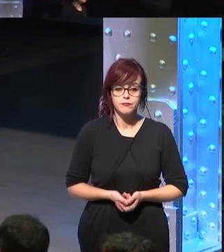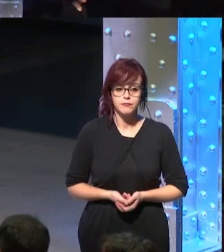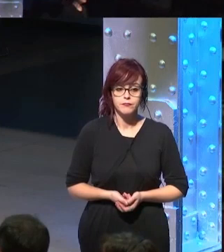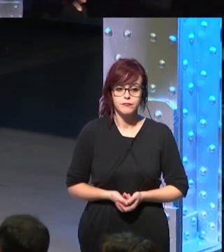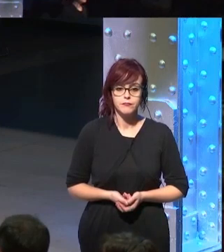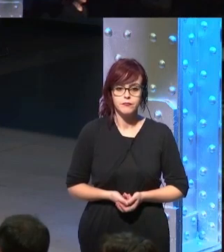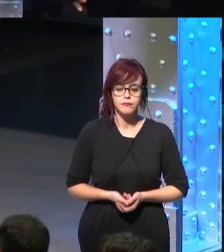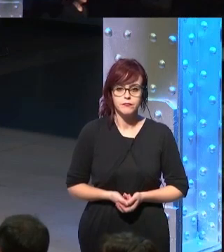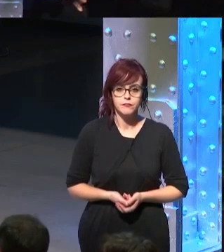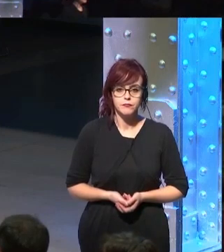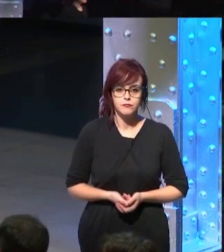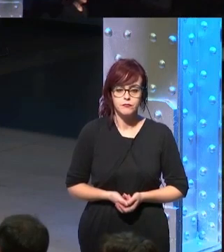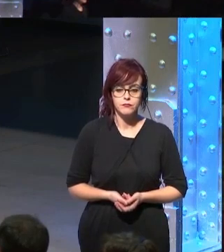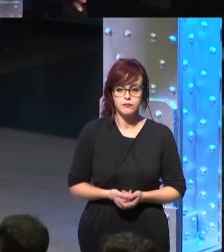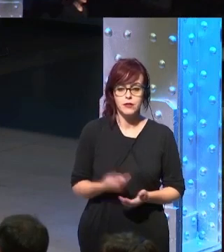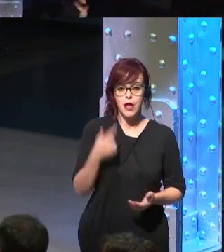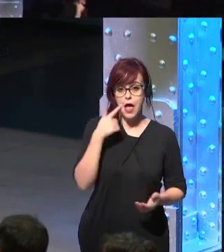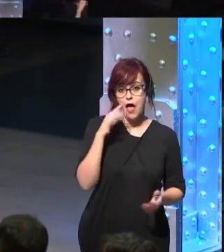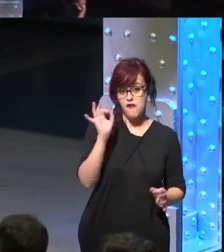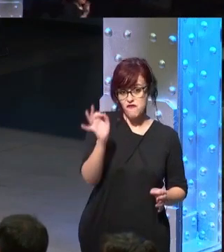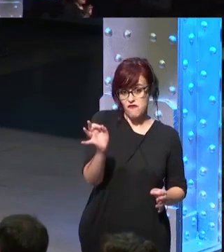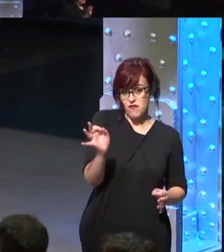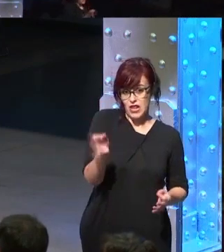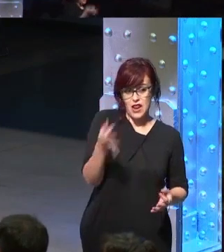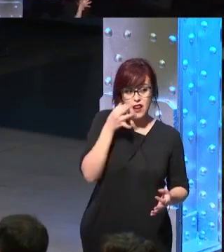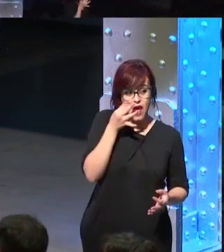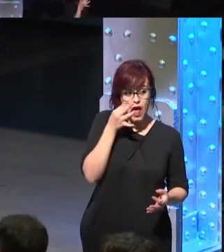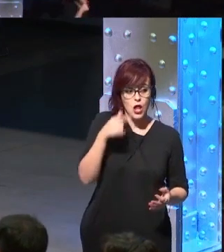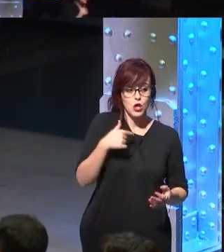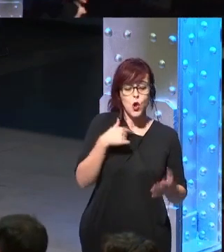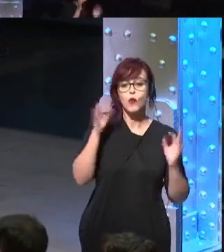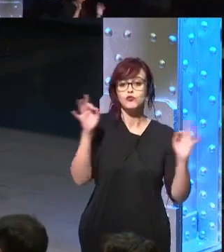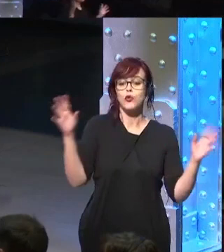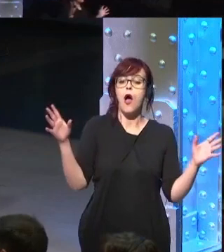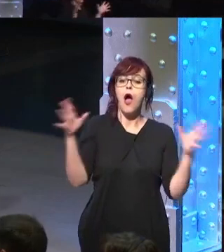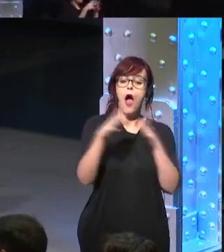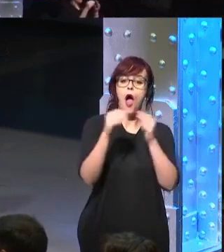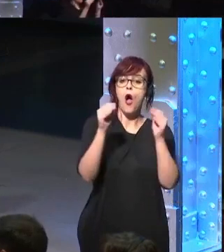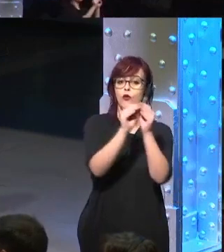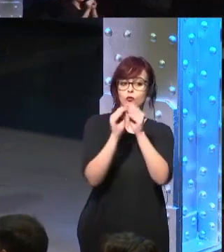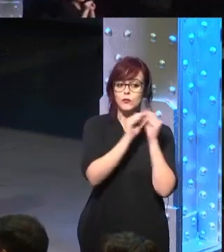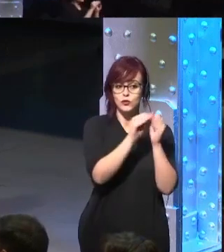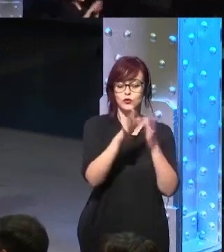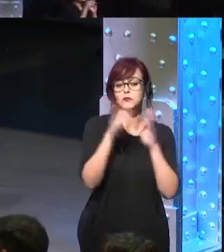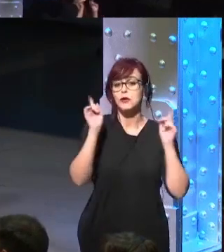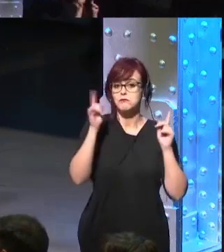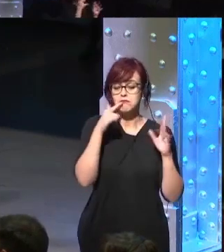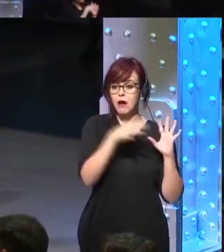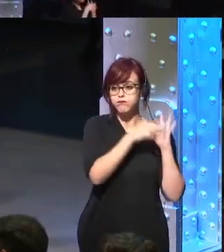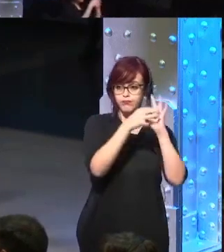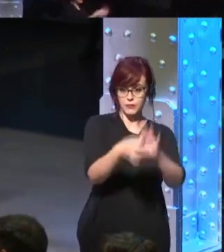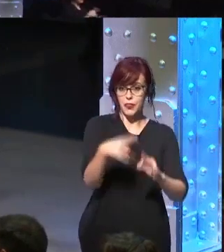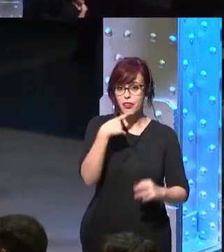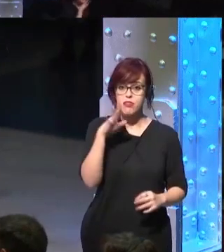No, pero en verdad no es lo que yo estoy argumentando, pero sí que entronca totalmente con lo que yo